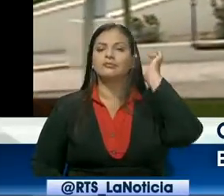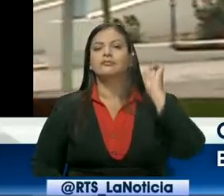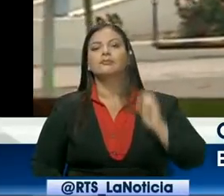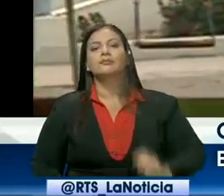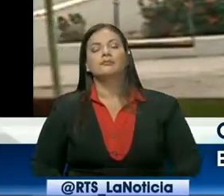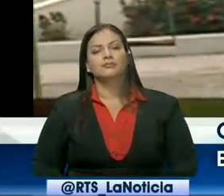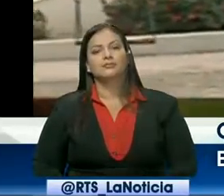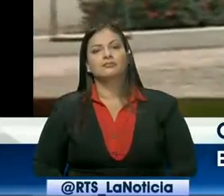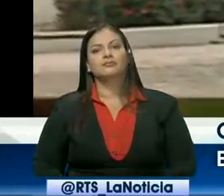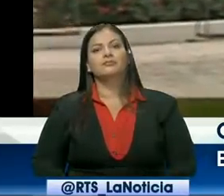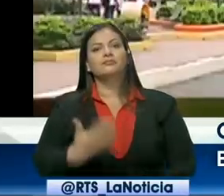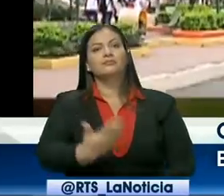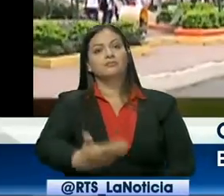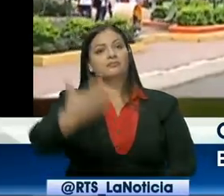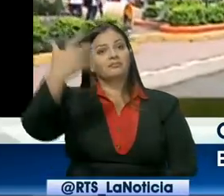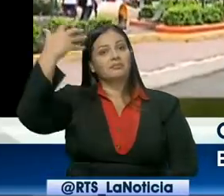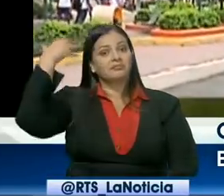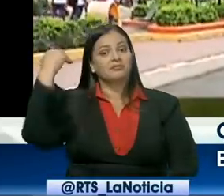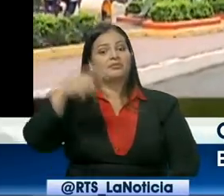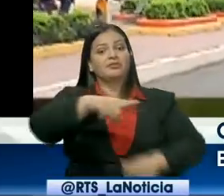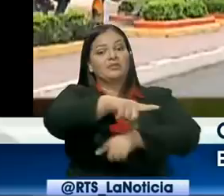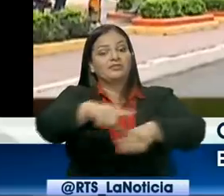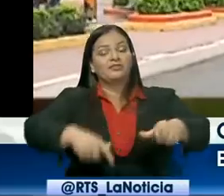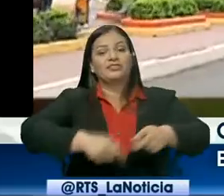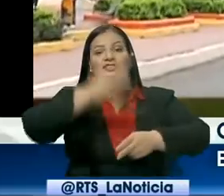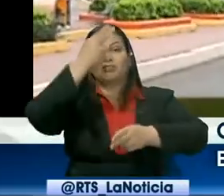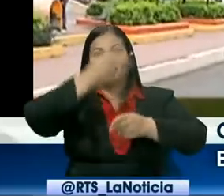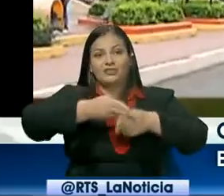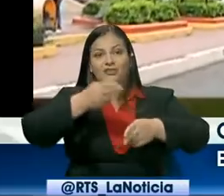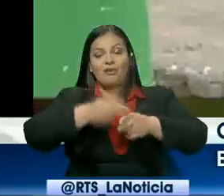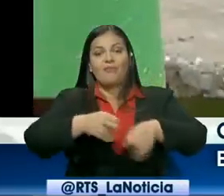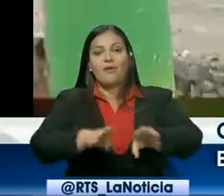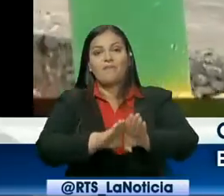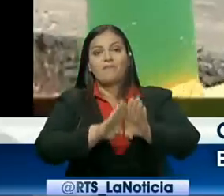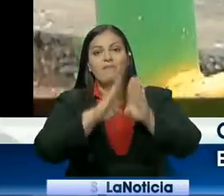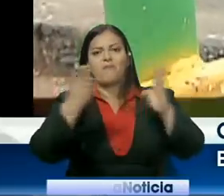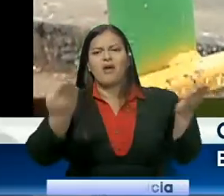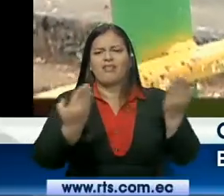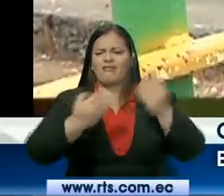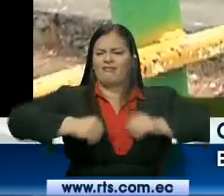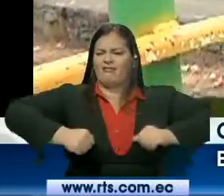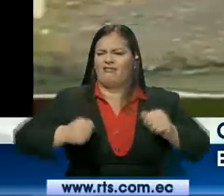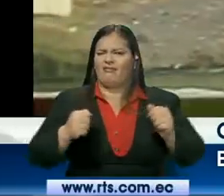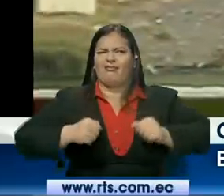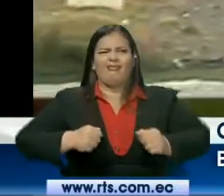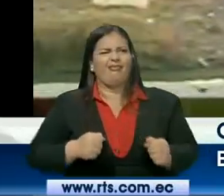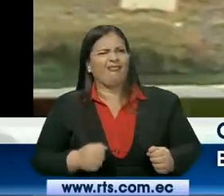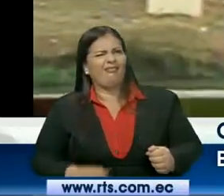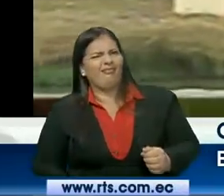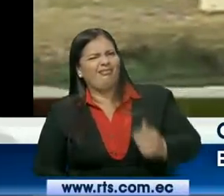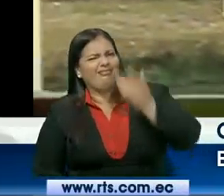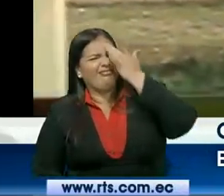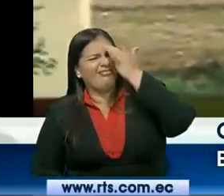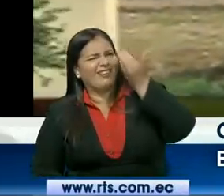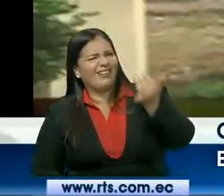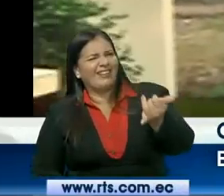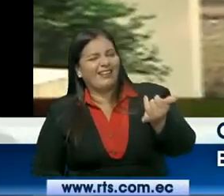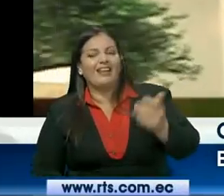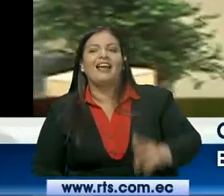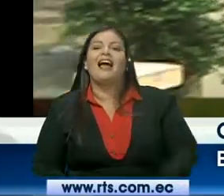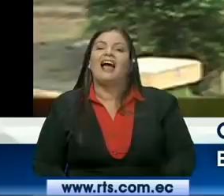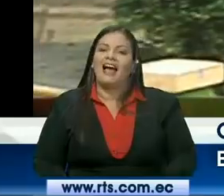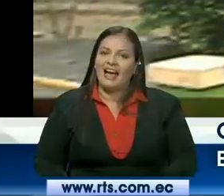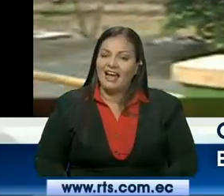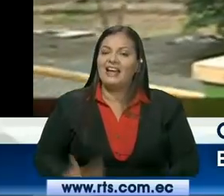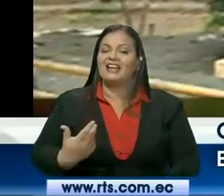de Vuelta de Gallina. Según versiones de sus habitantes, su nombre surgió porque transportaban gallinas en